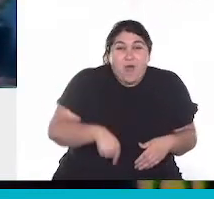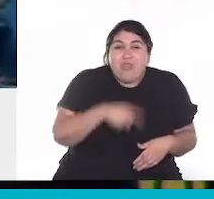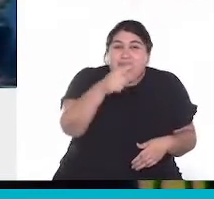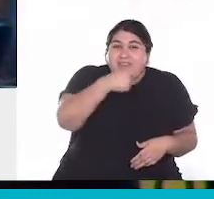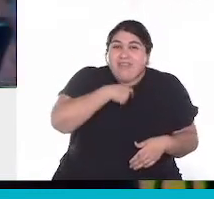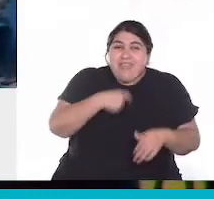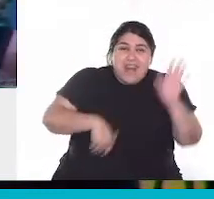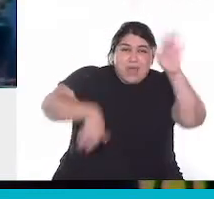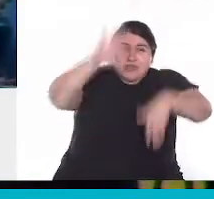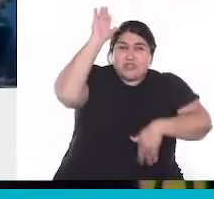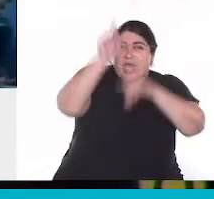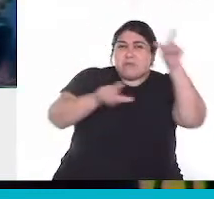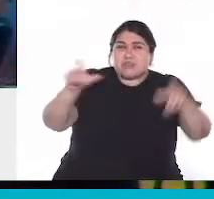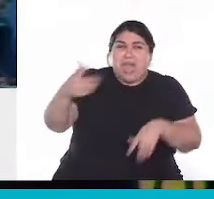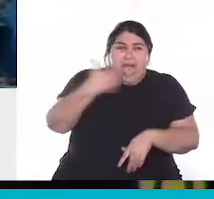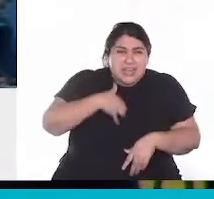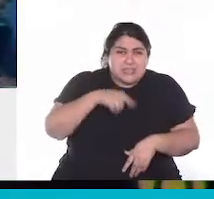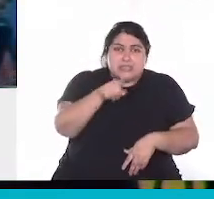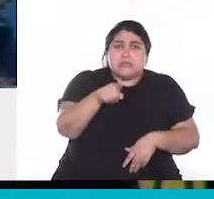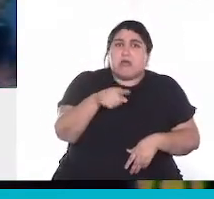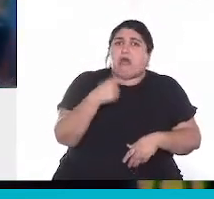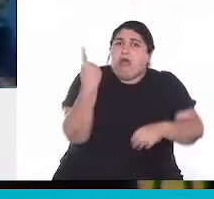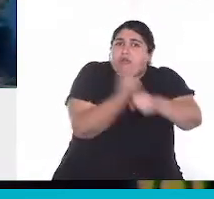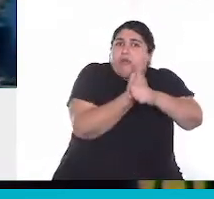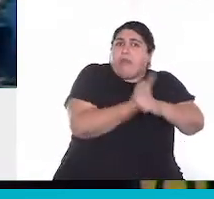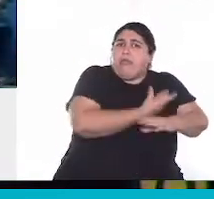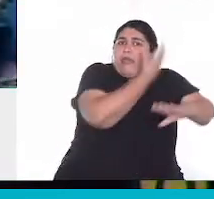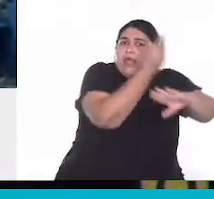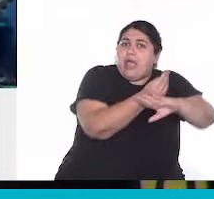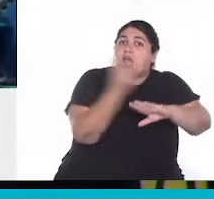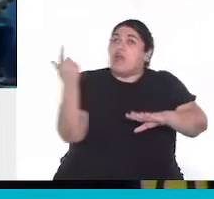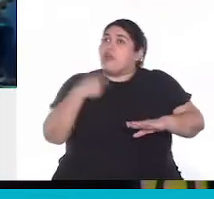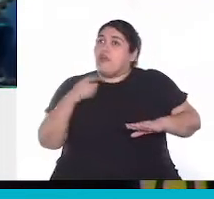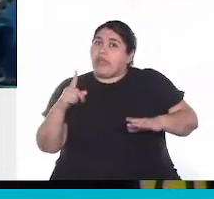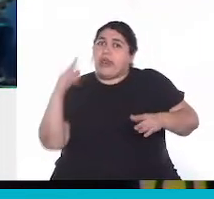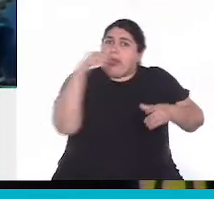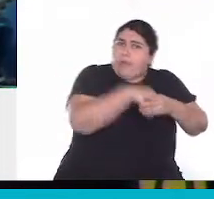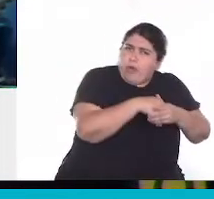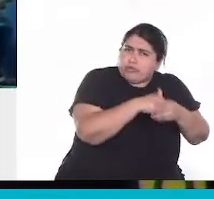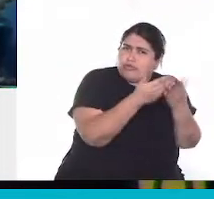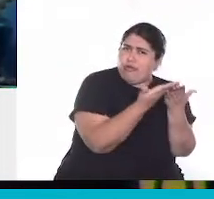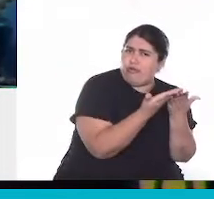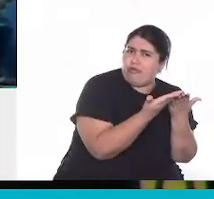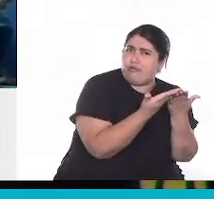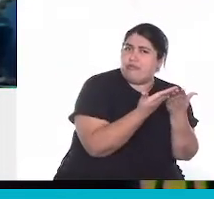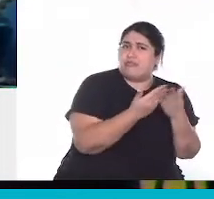la mayoría de los argentinos que puedan ejercer su voluntad de elegir.